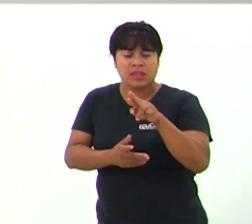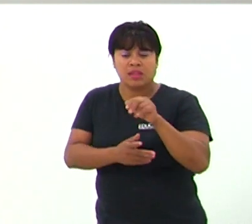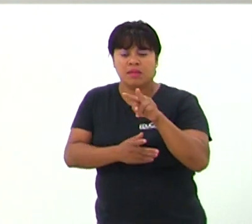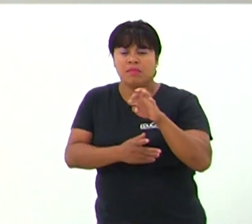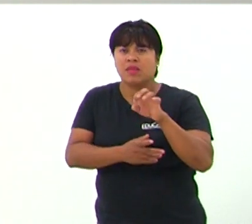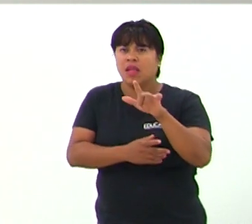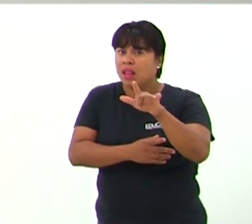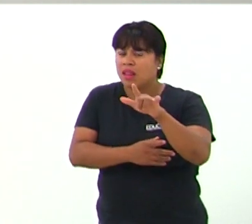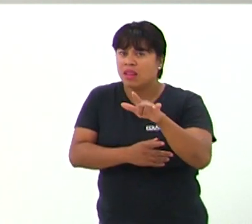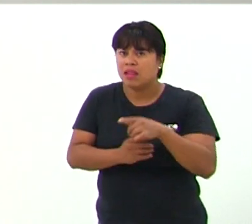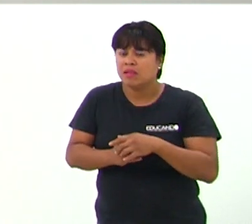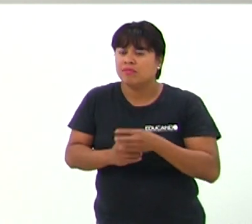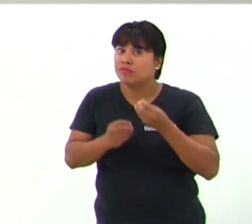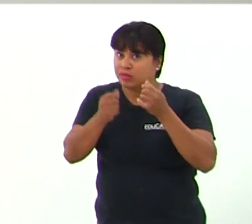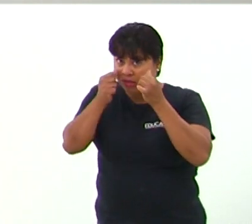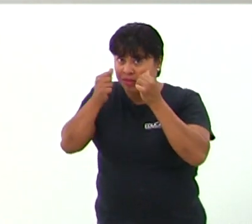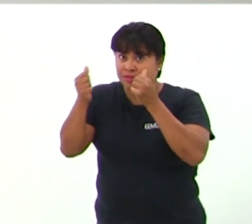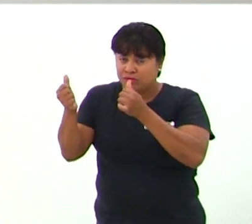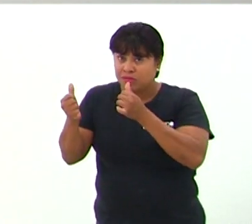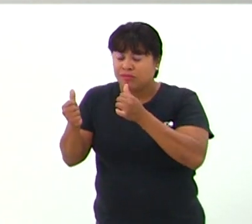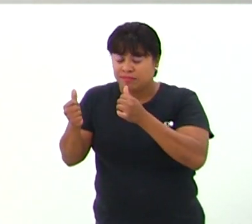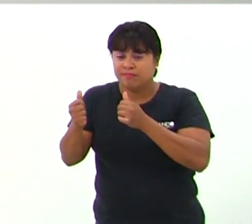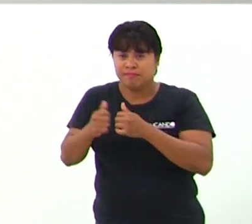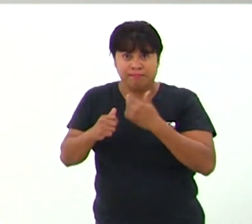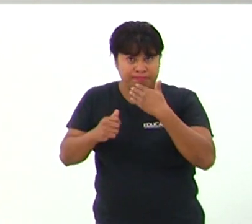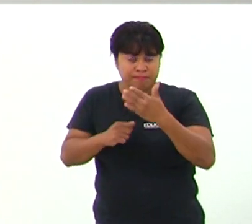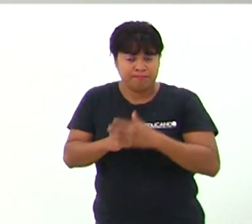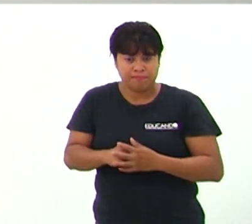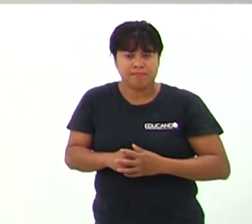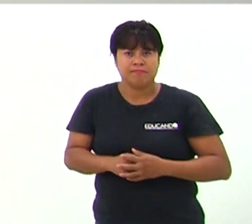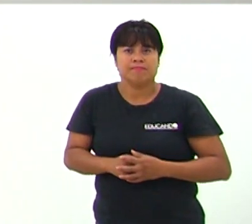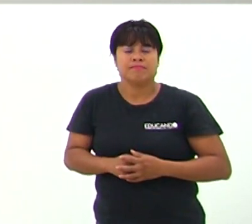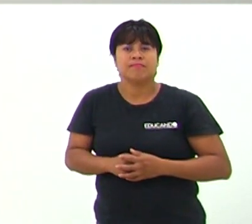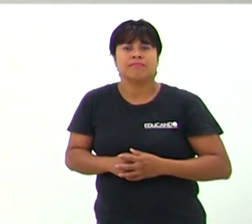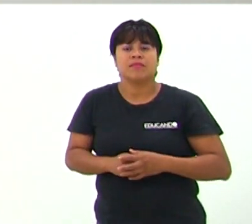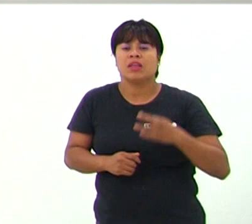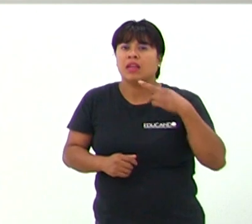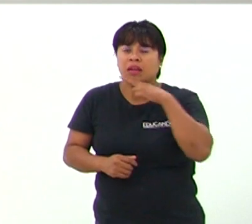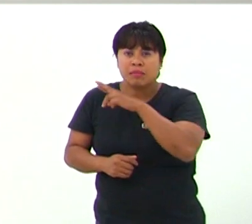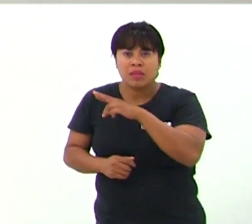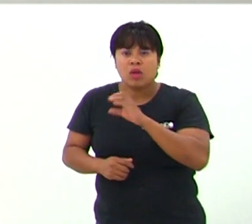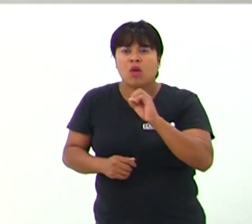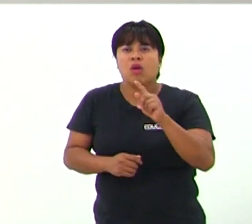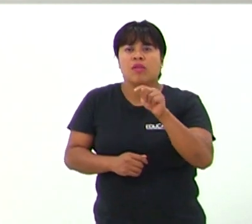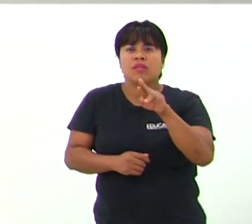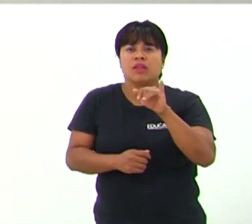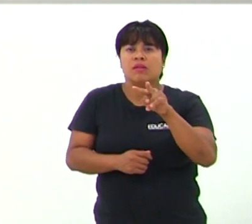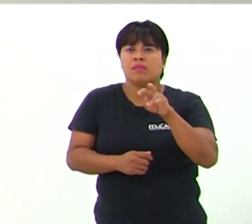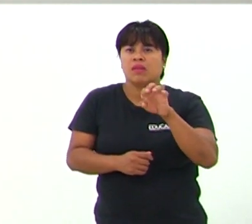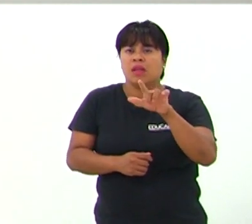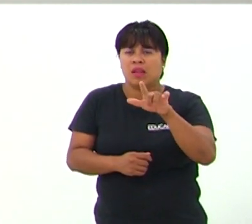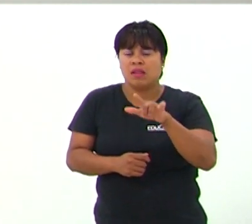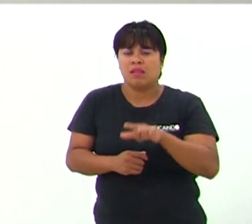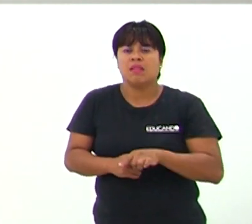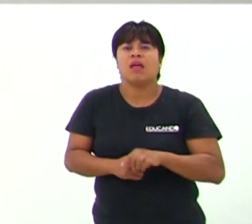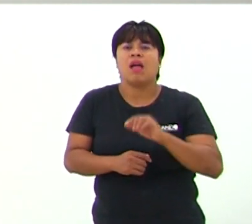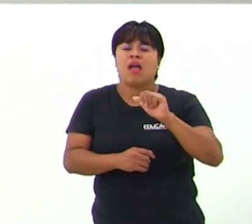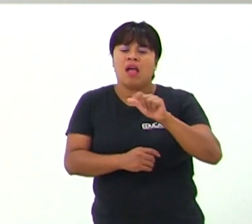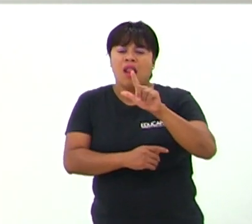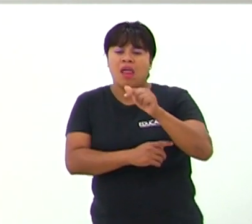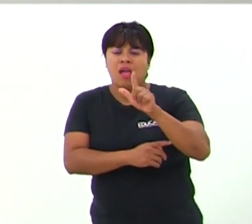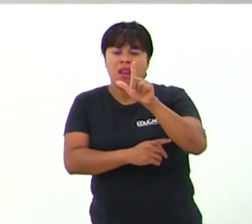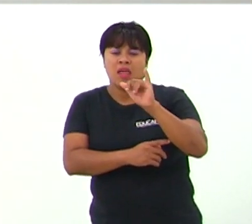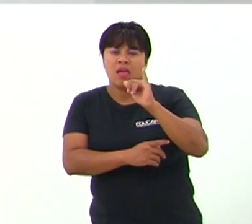¿Trivial? Mucha atención con esto, ¿eh? ¿Bien? ¿Rápido o trivial? A la